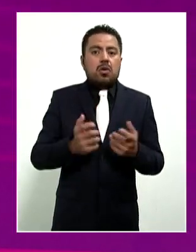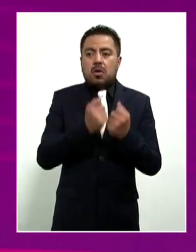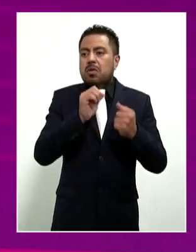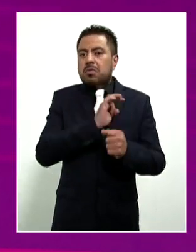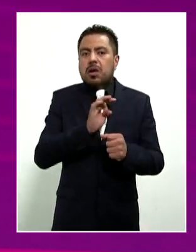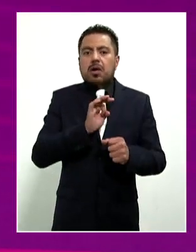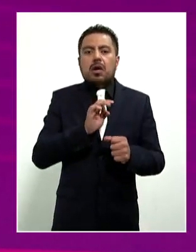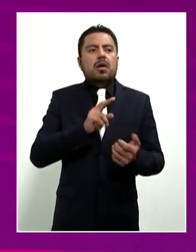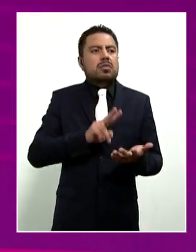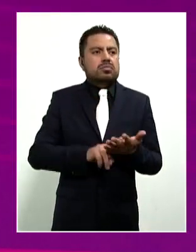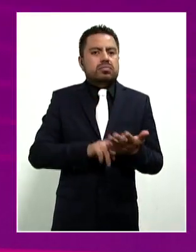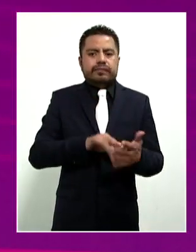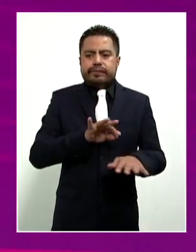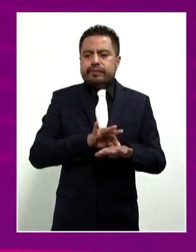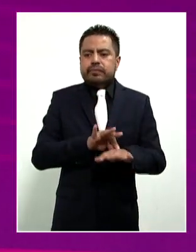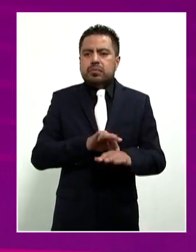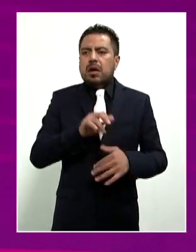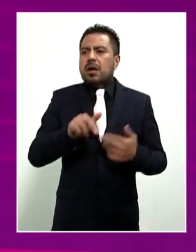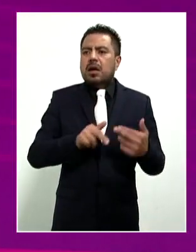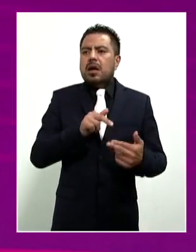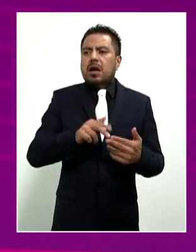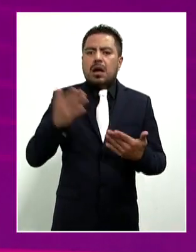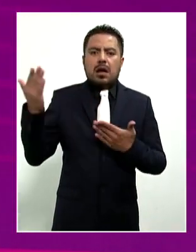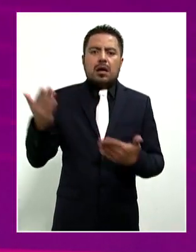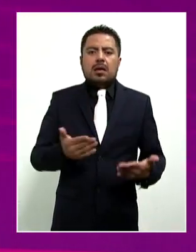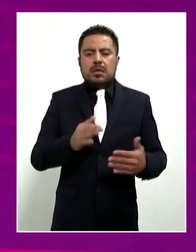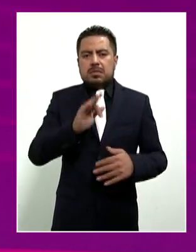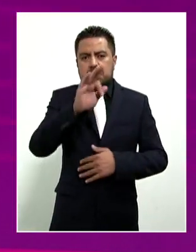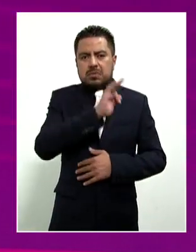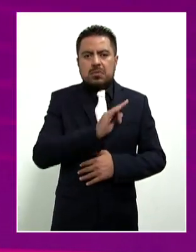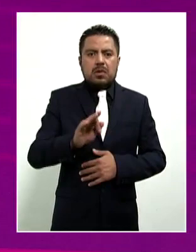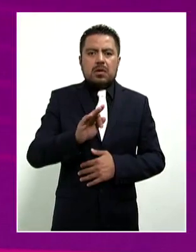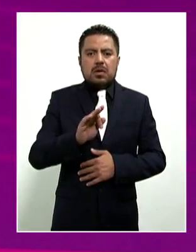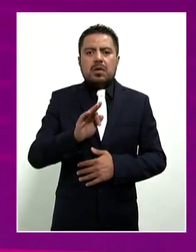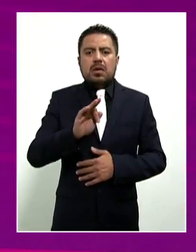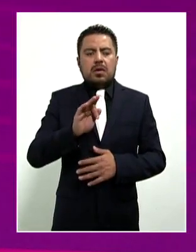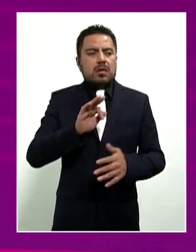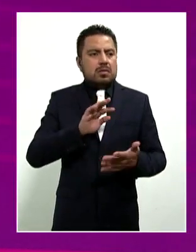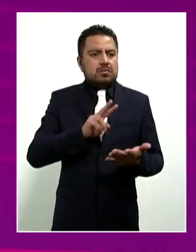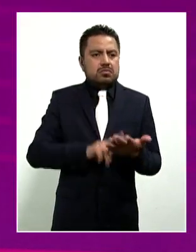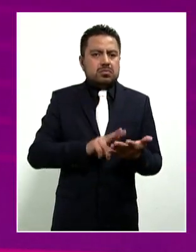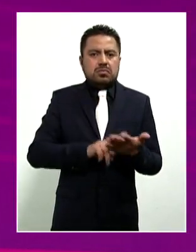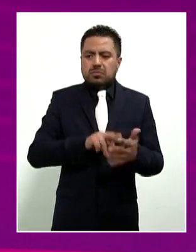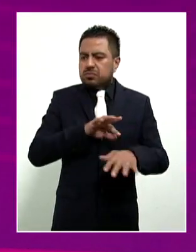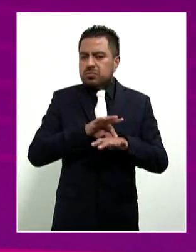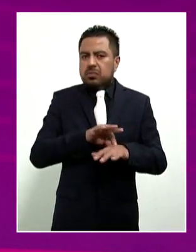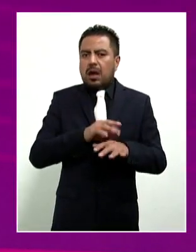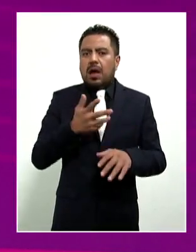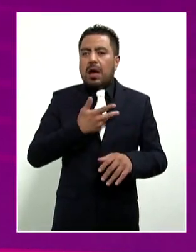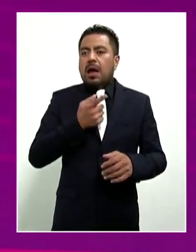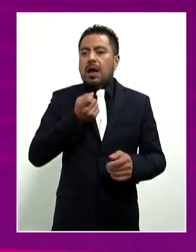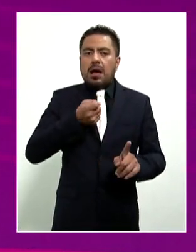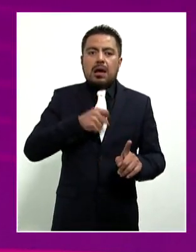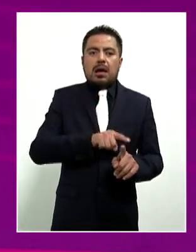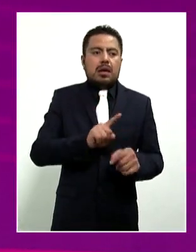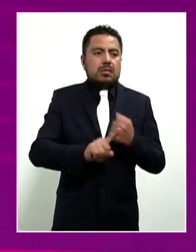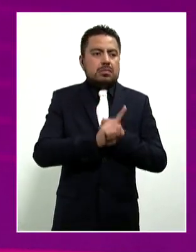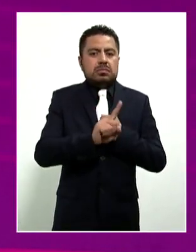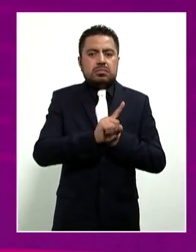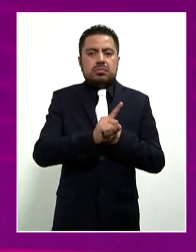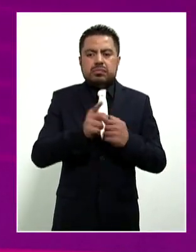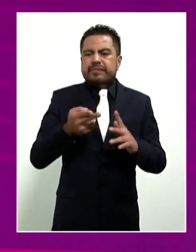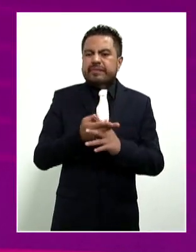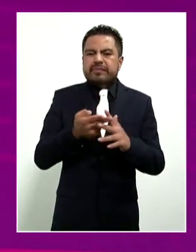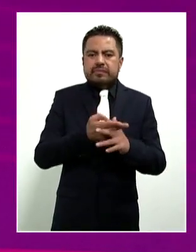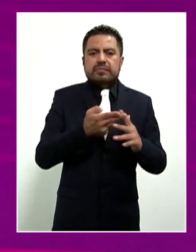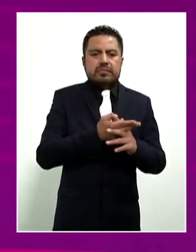simplemente que vienen de una región determinada en donde se pueda comprobar que hay una situación de violencia generalizada,